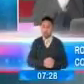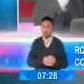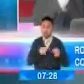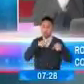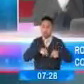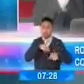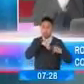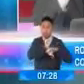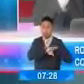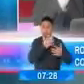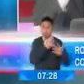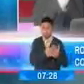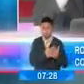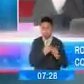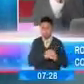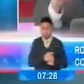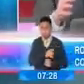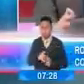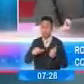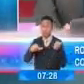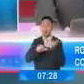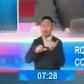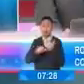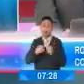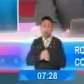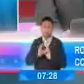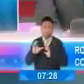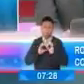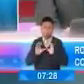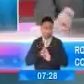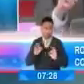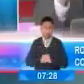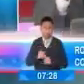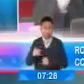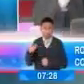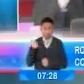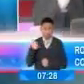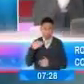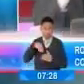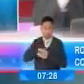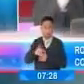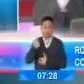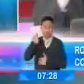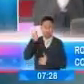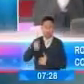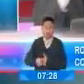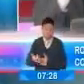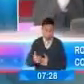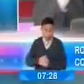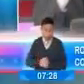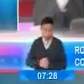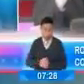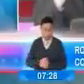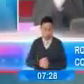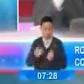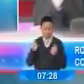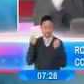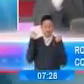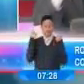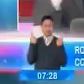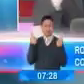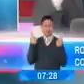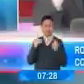están privados de libertad, no hablaba con su asesor al que se le encontró dinero en efectivo en el auto. Realmente creo que lo sorprendente, lo que